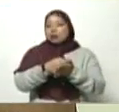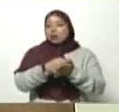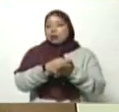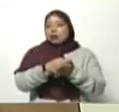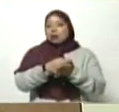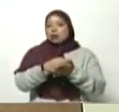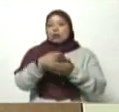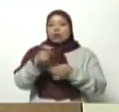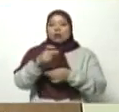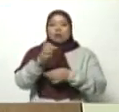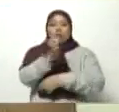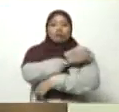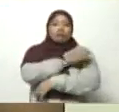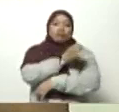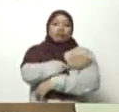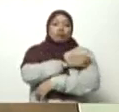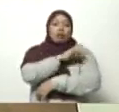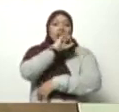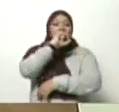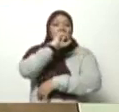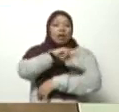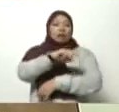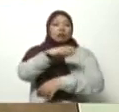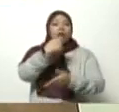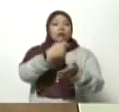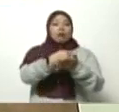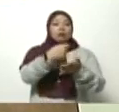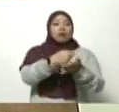Los enemigos de este país. Y ellos cobran.